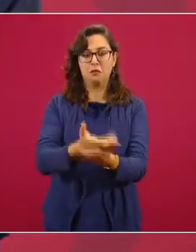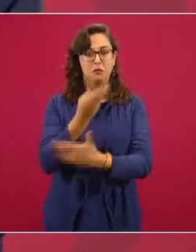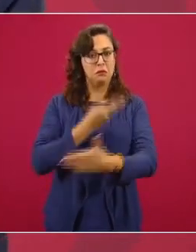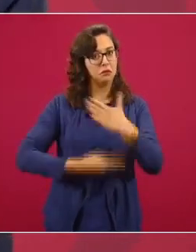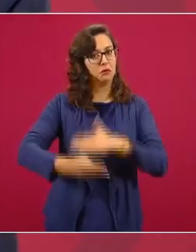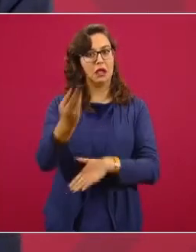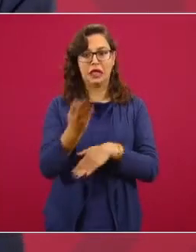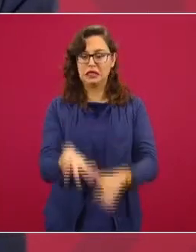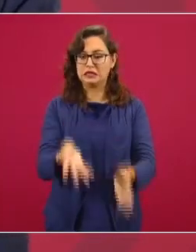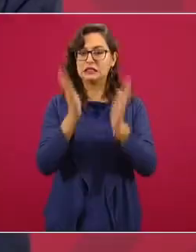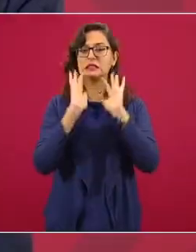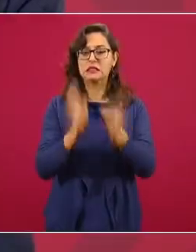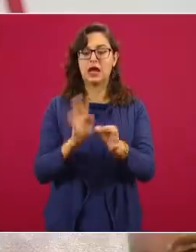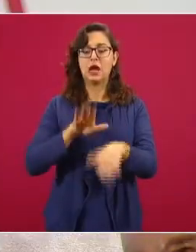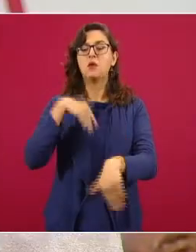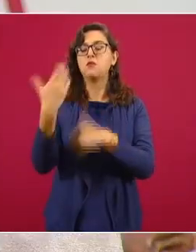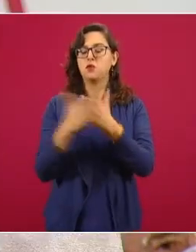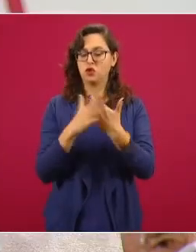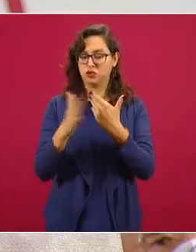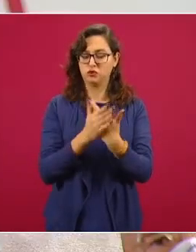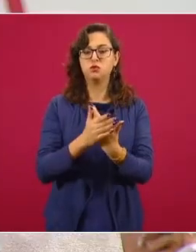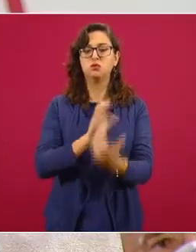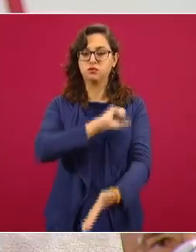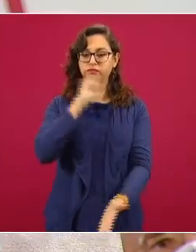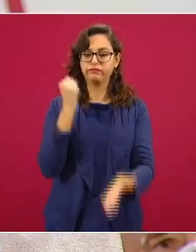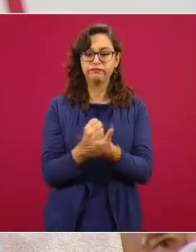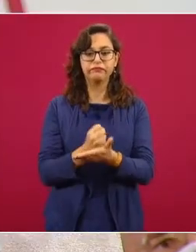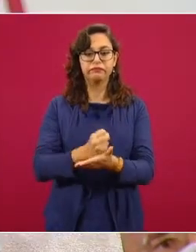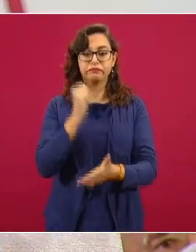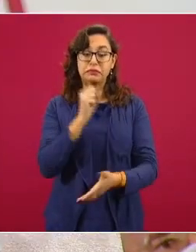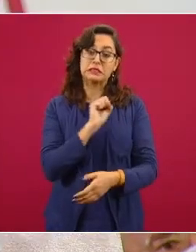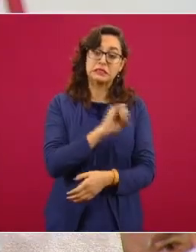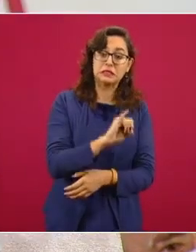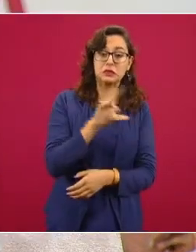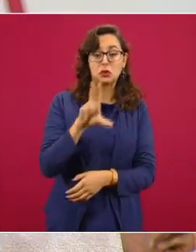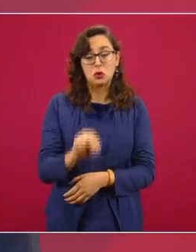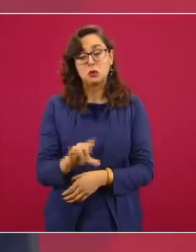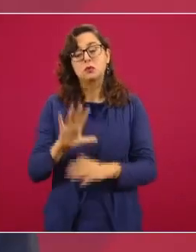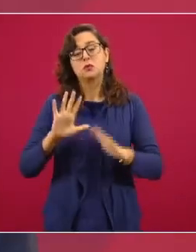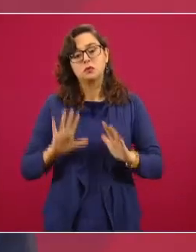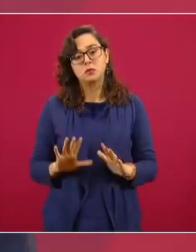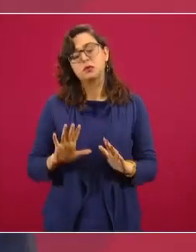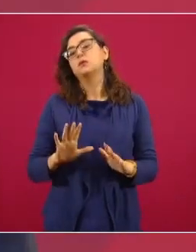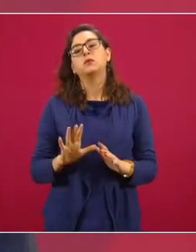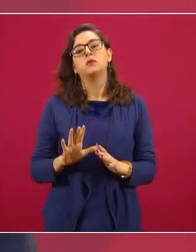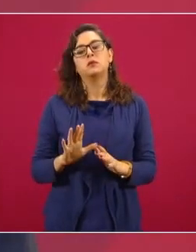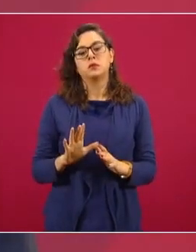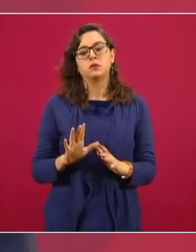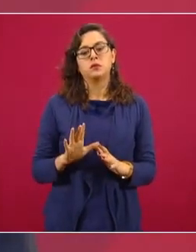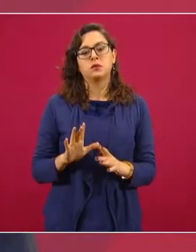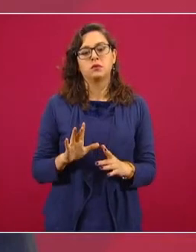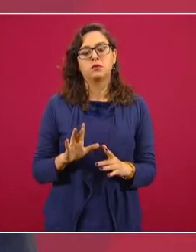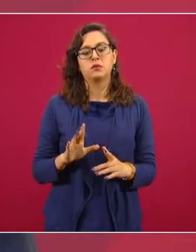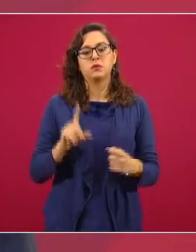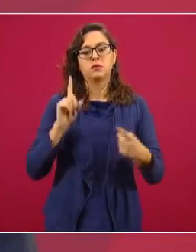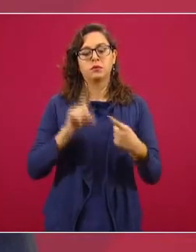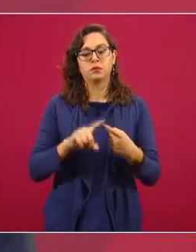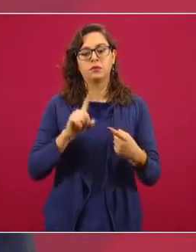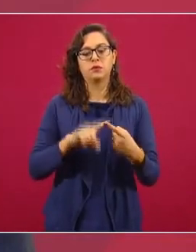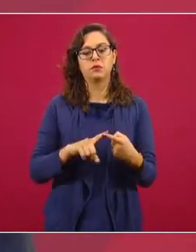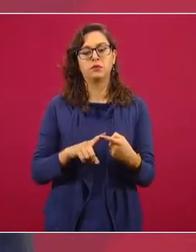lo va a permitir. Ya se aprobó